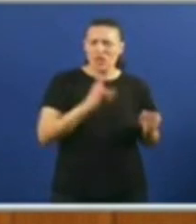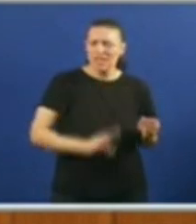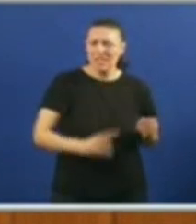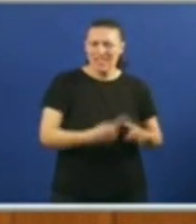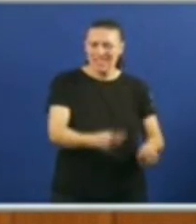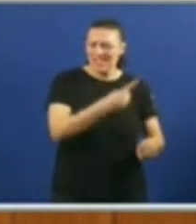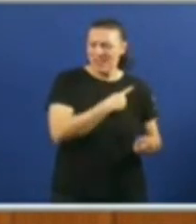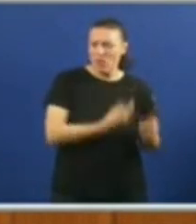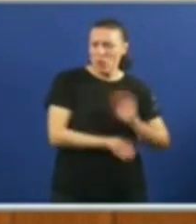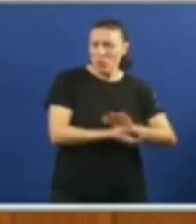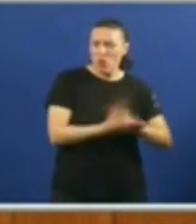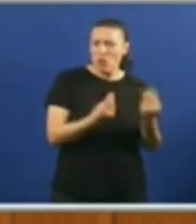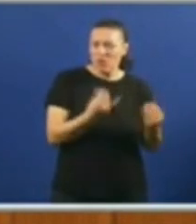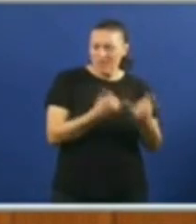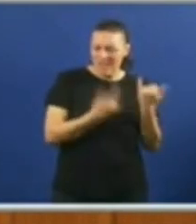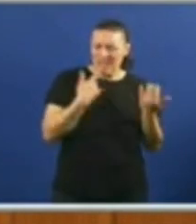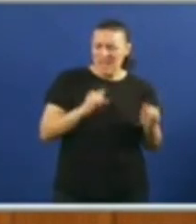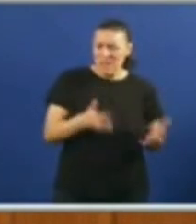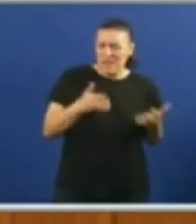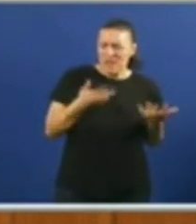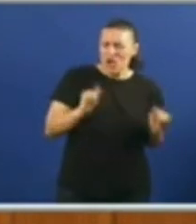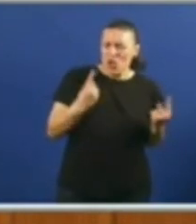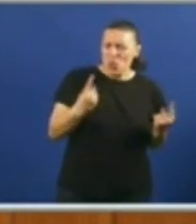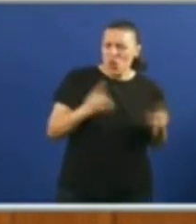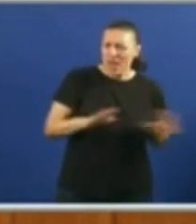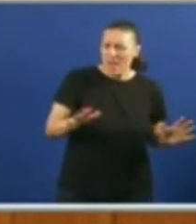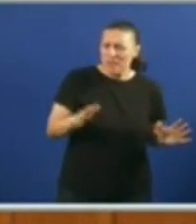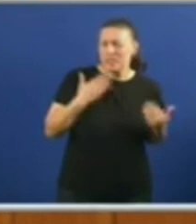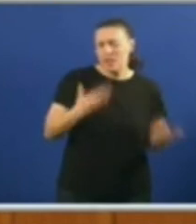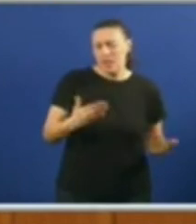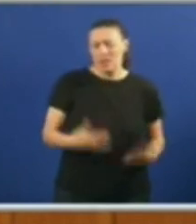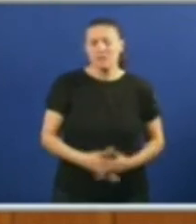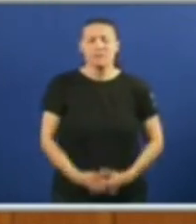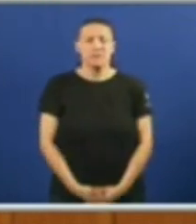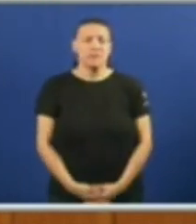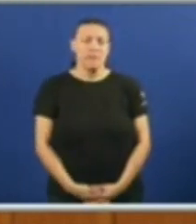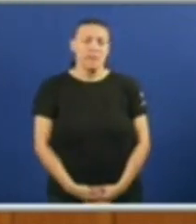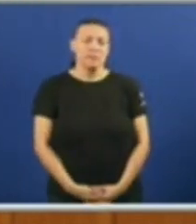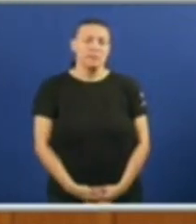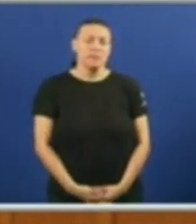esgalla, non teñamos ningún só beneficio por esa especialización. Moitas grazas.